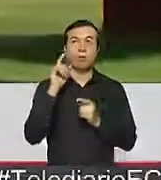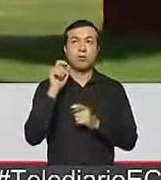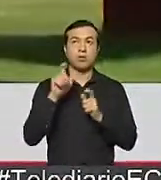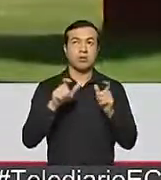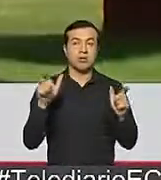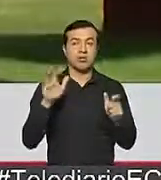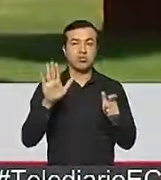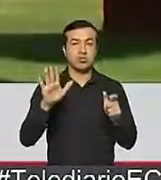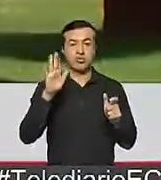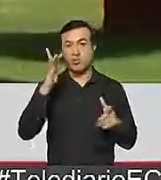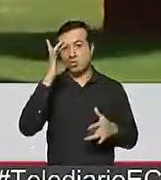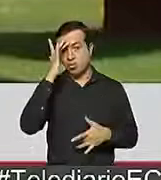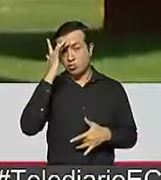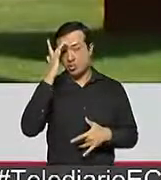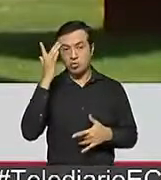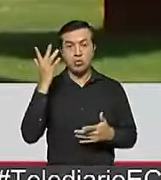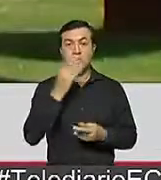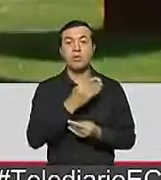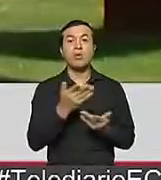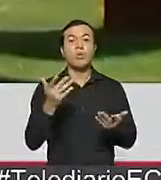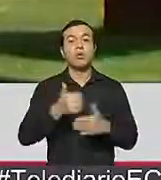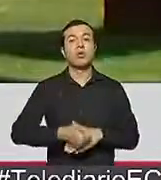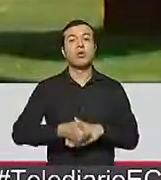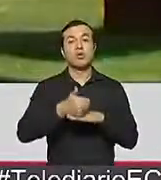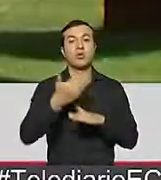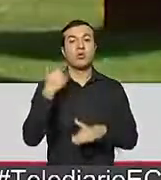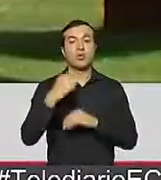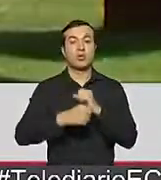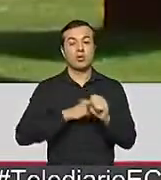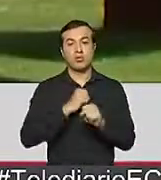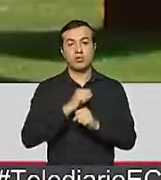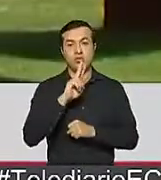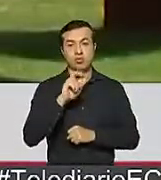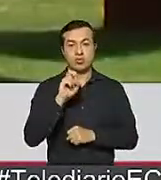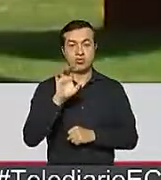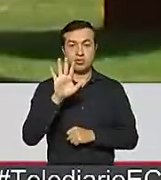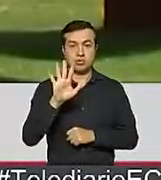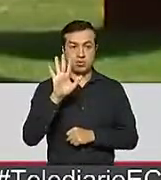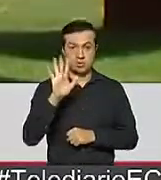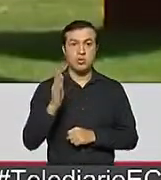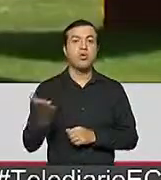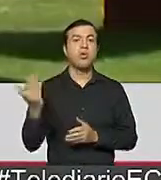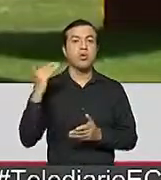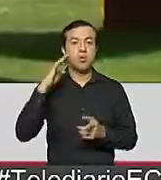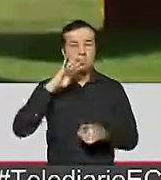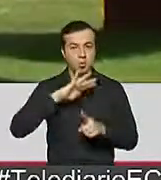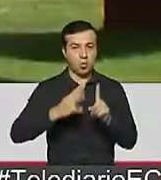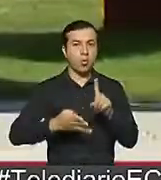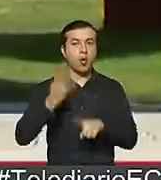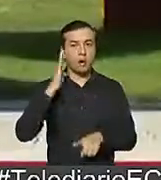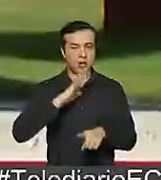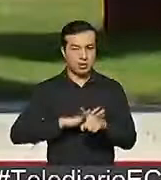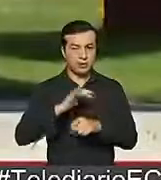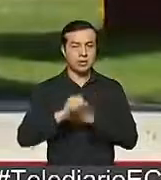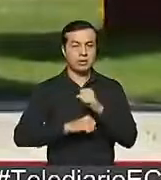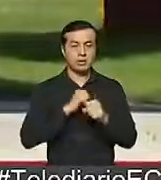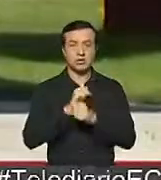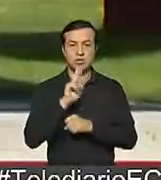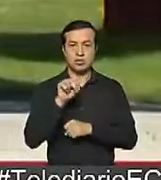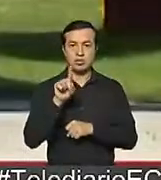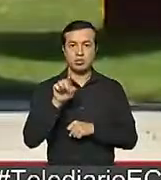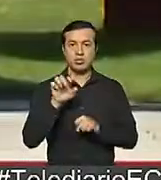el estado de salud de Merkel, quien asumió el poder en 2005 y fue reelegida para un cuarto mandato en el 2017.